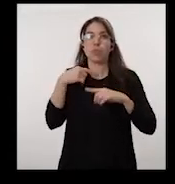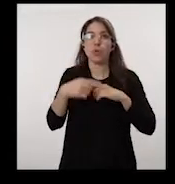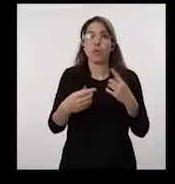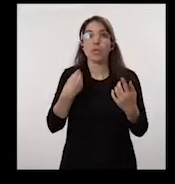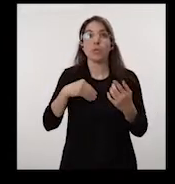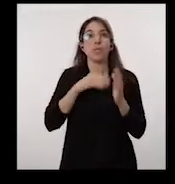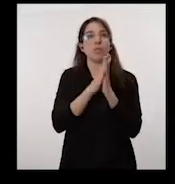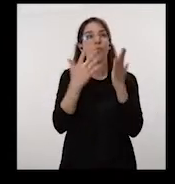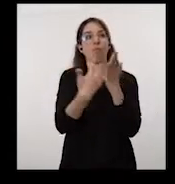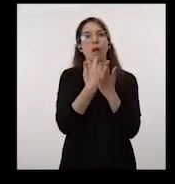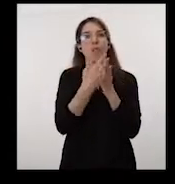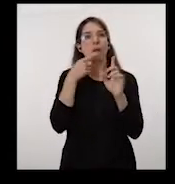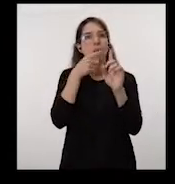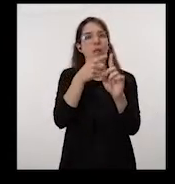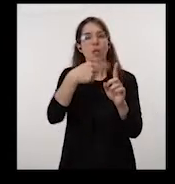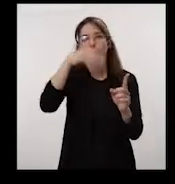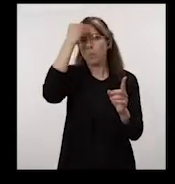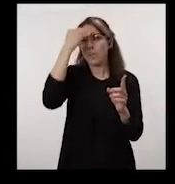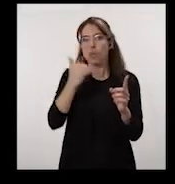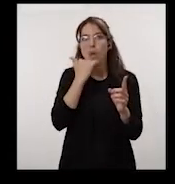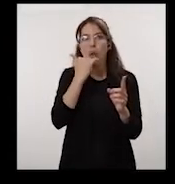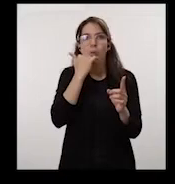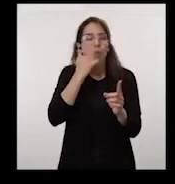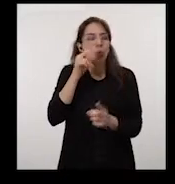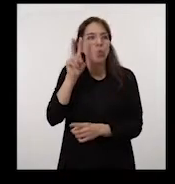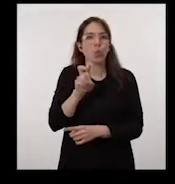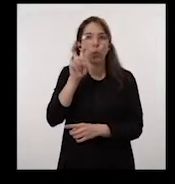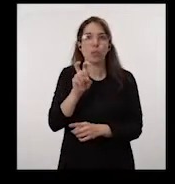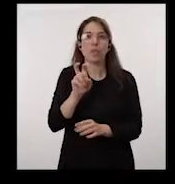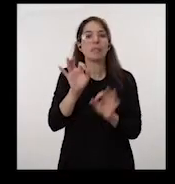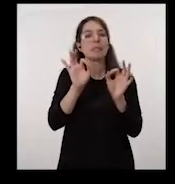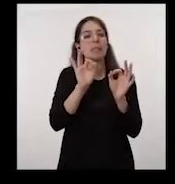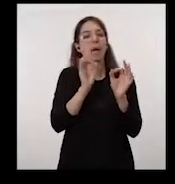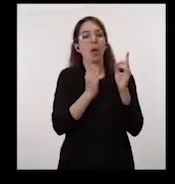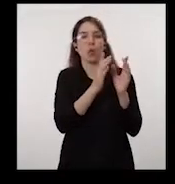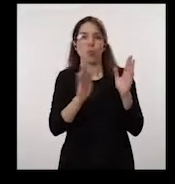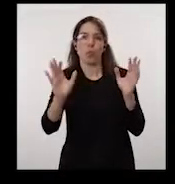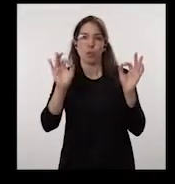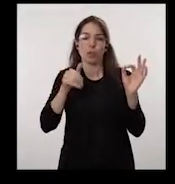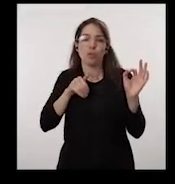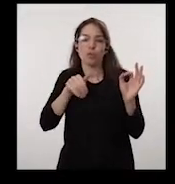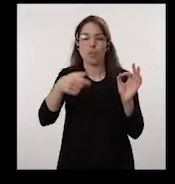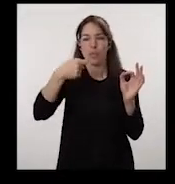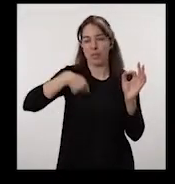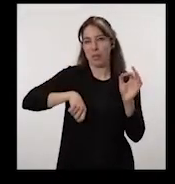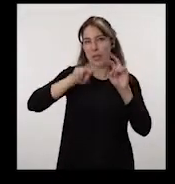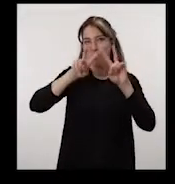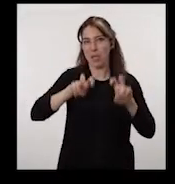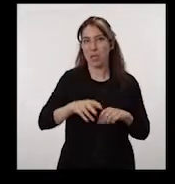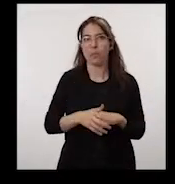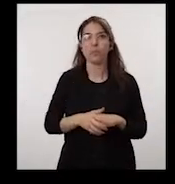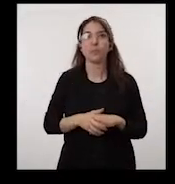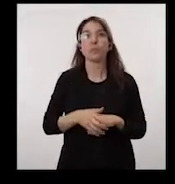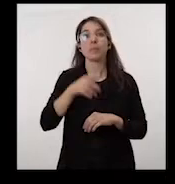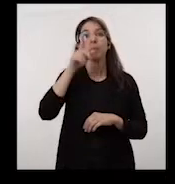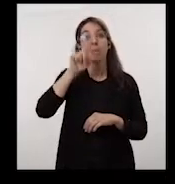y ese manual de referencia pensamos que va a ser que va a ser muy útil en determinados momentos desde la carrera investigadora y luego también en